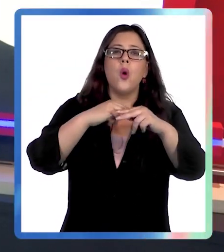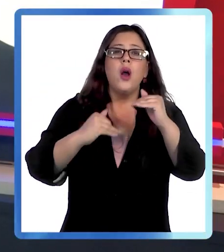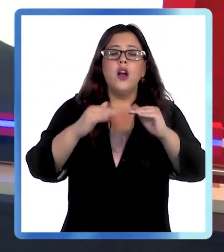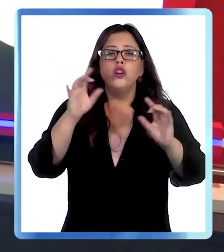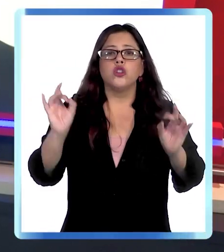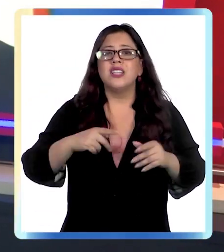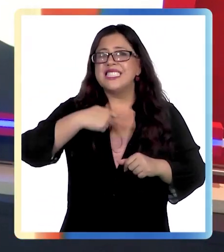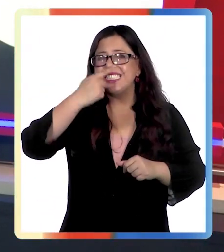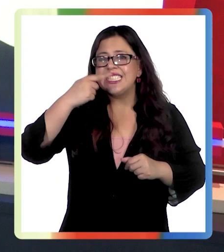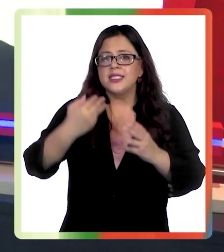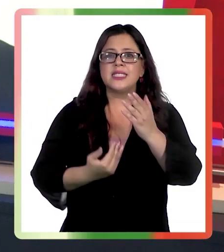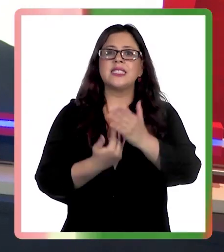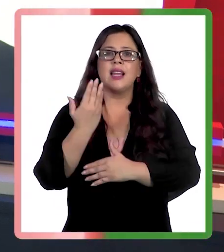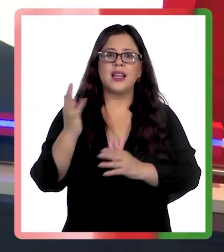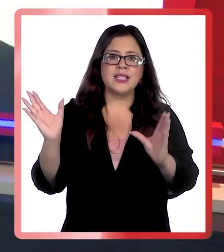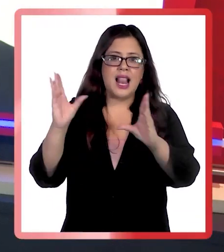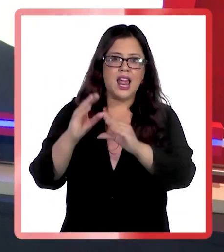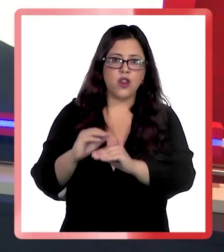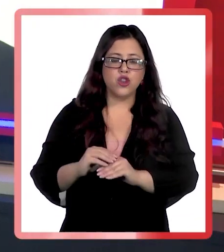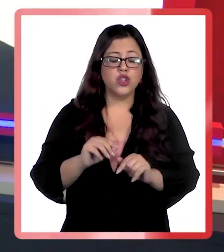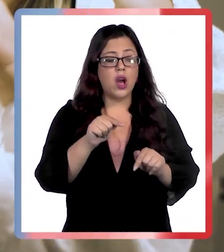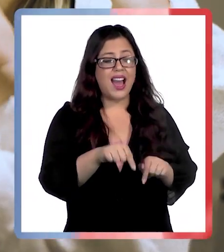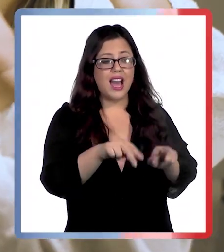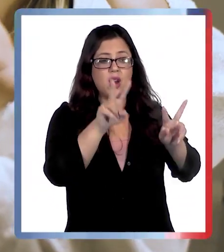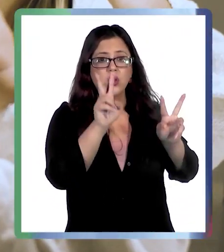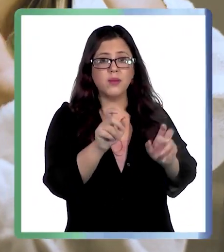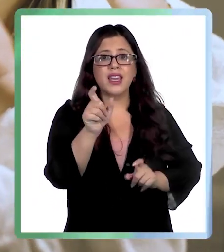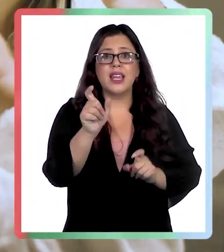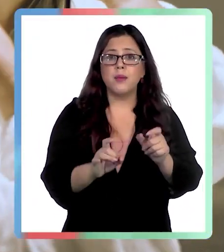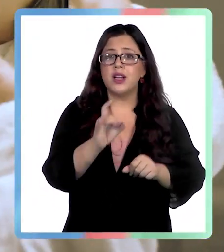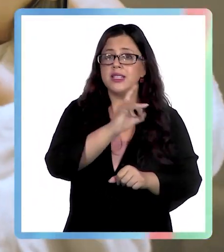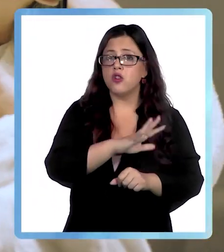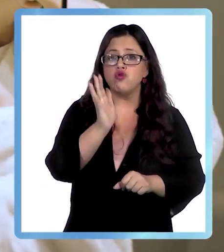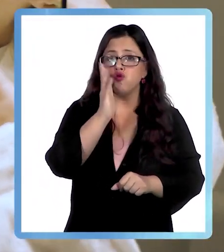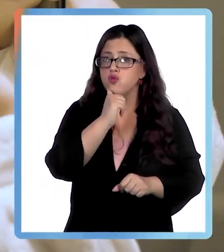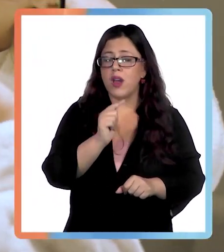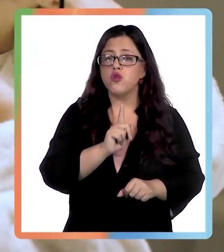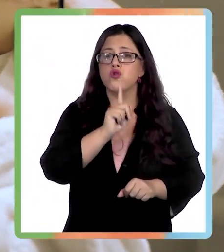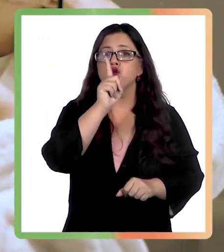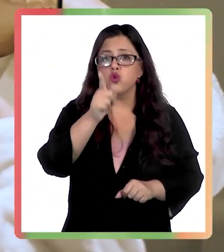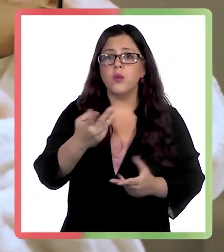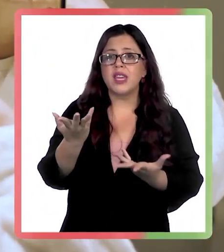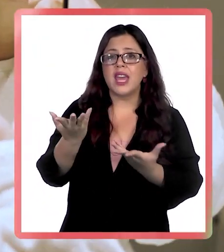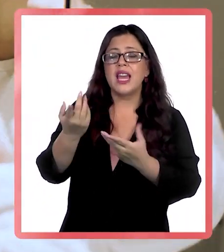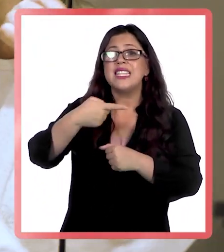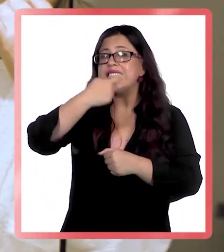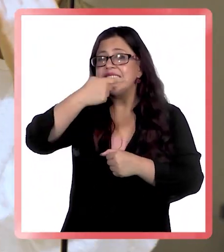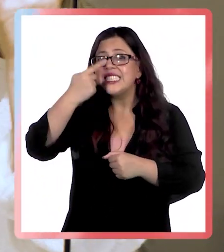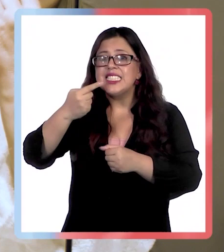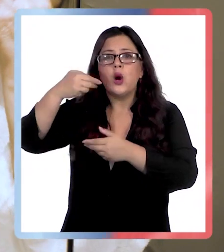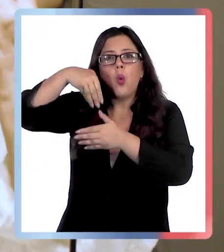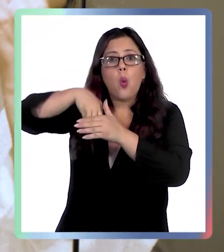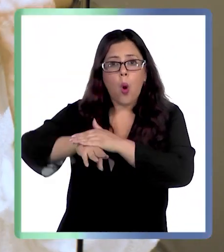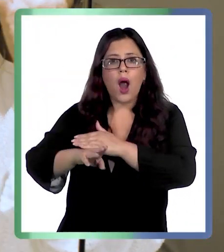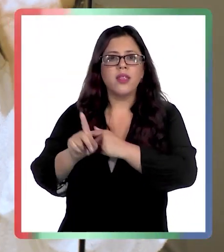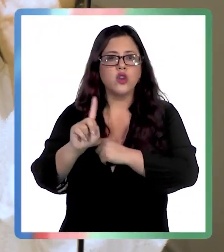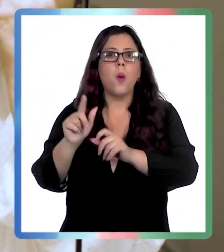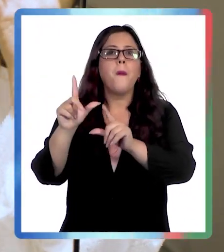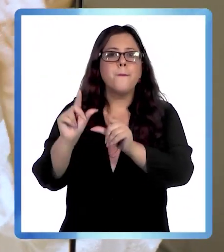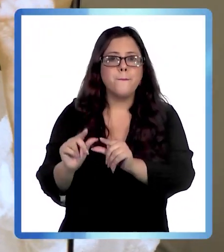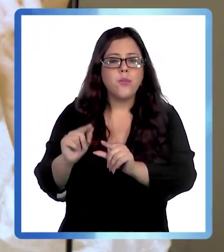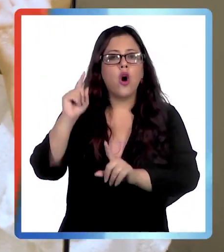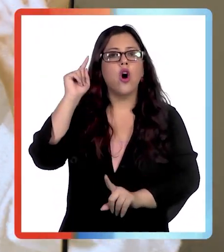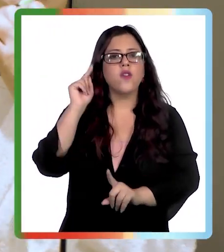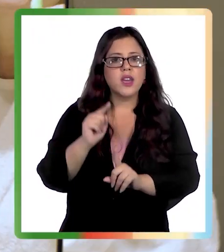veces todo el día y solo se cepillan los dientes en la mañana y en la noche Hay un tema ahí que los chos no estamos acostumbrados con andar con el cepillo dental son muy